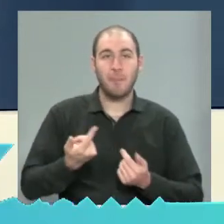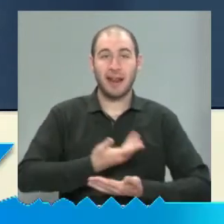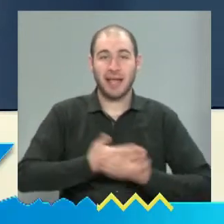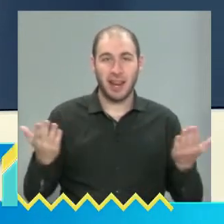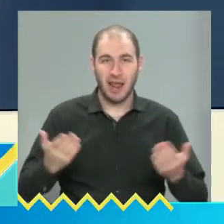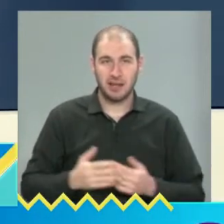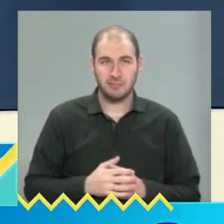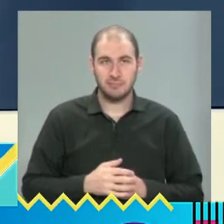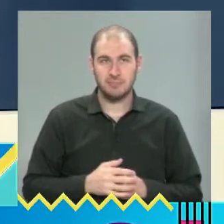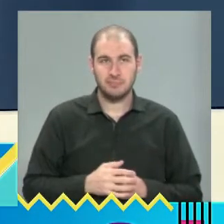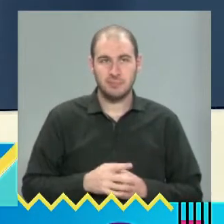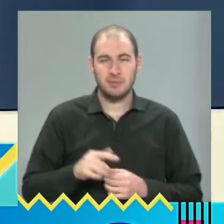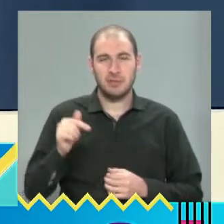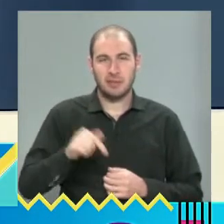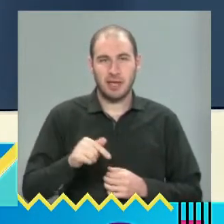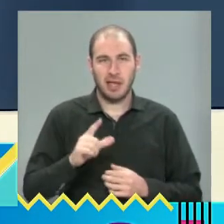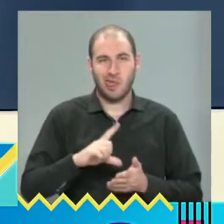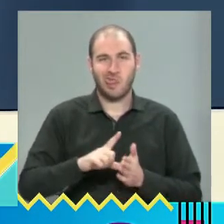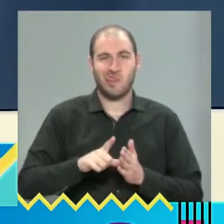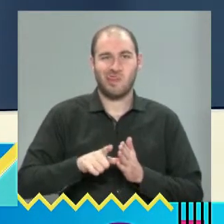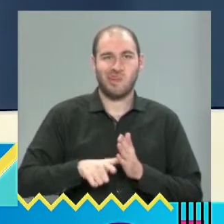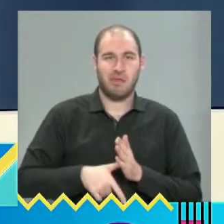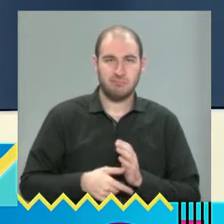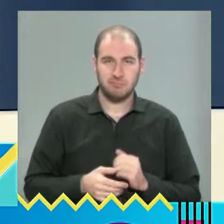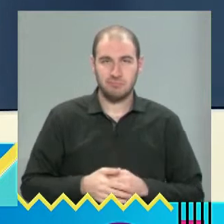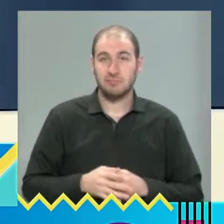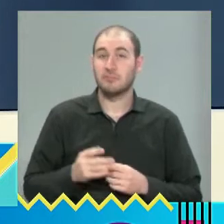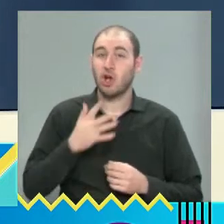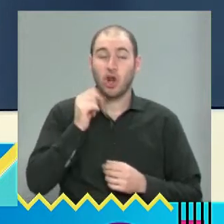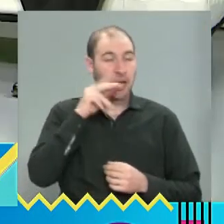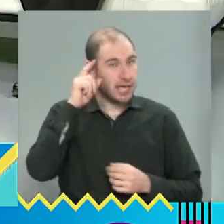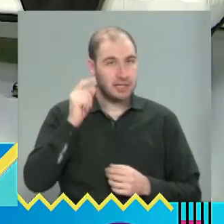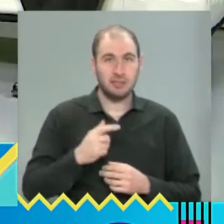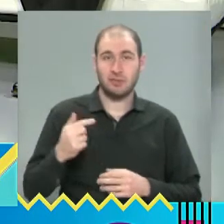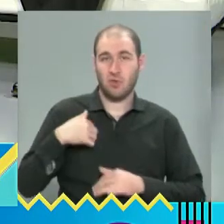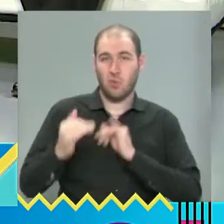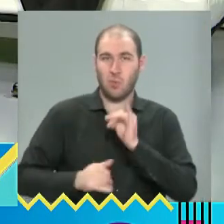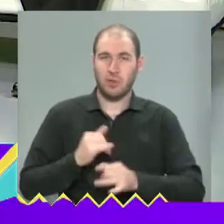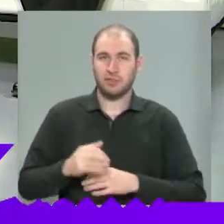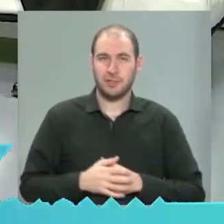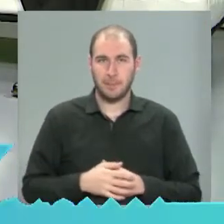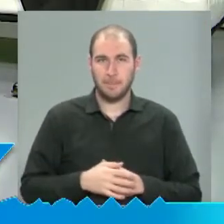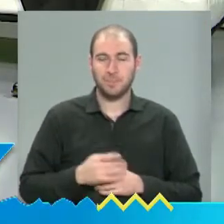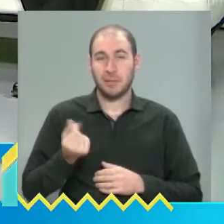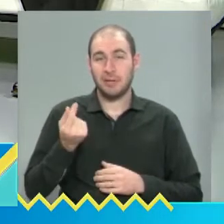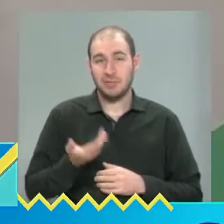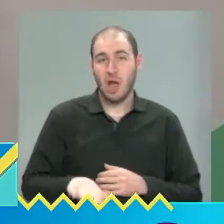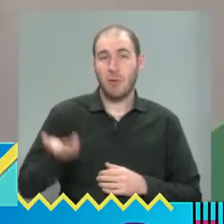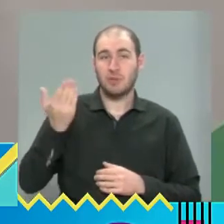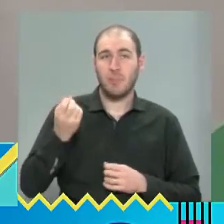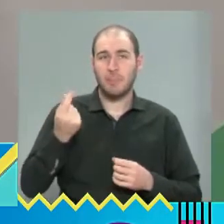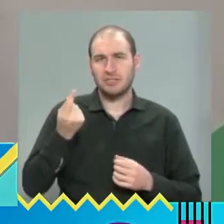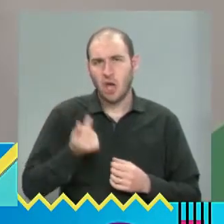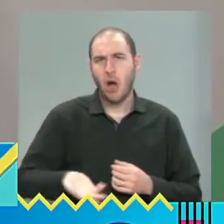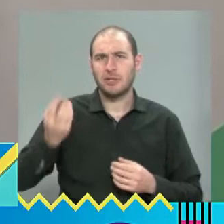está un poquito lento. Jorge. El comentario ahí de que ve que aumentan los precios, dice, ¿por qué aumentarán los